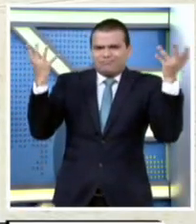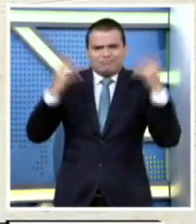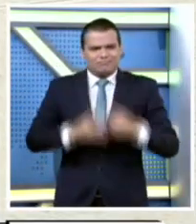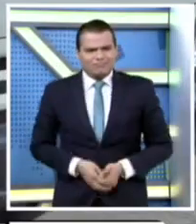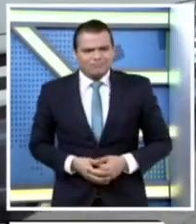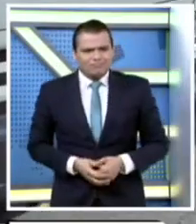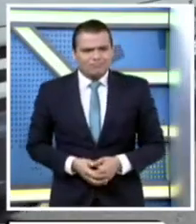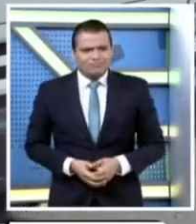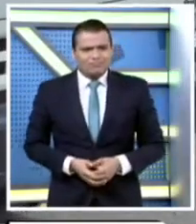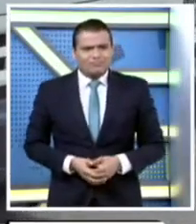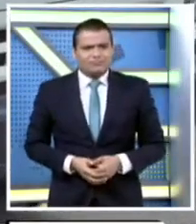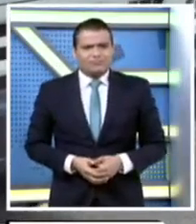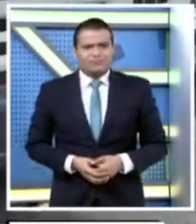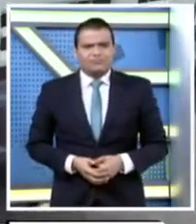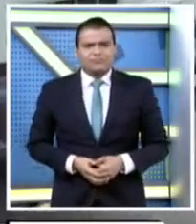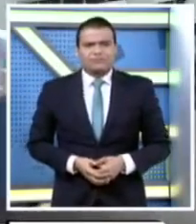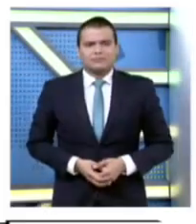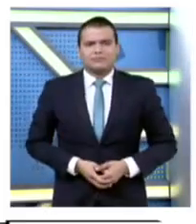coronavirus.